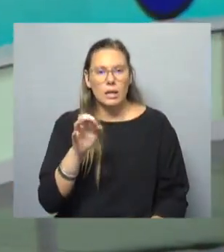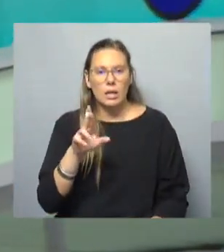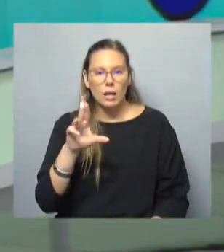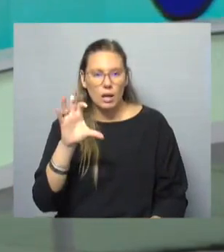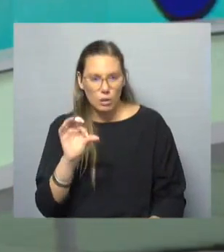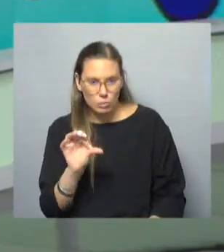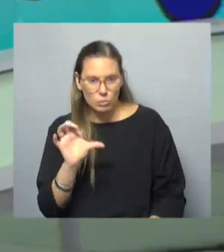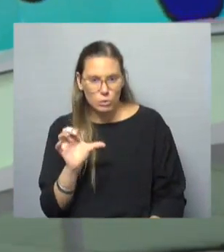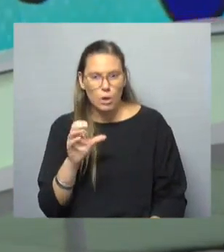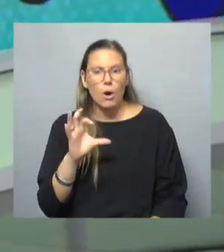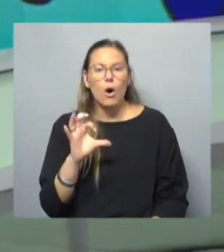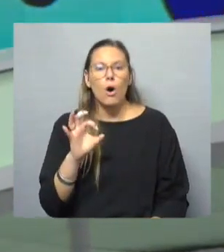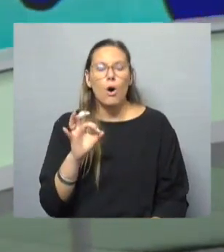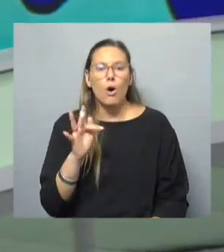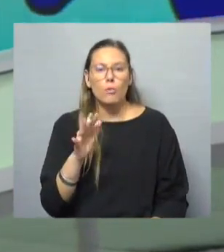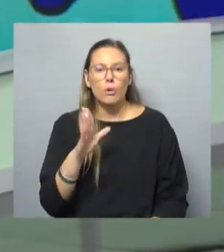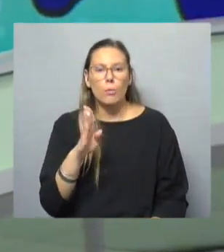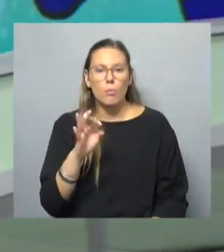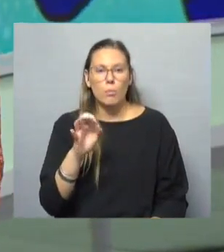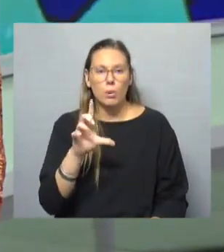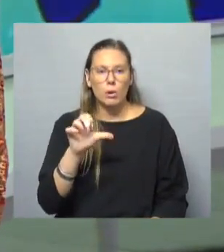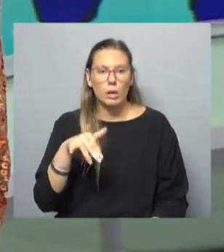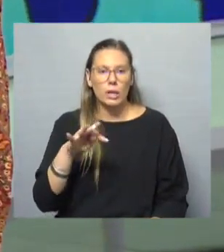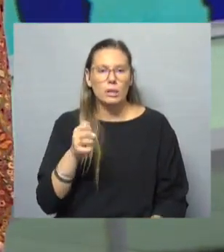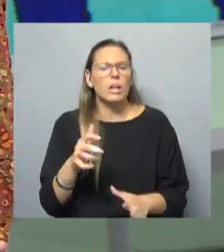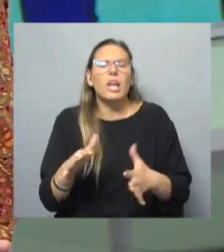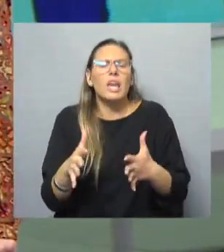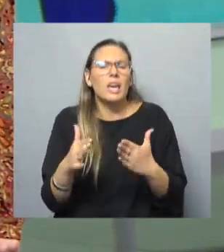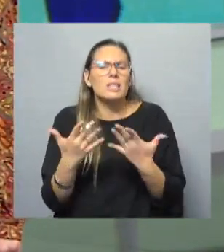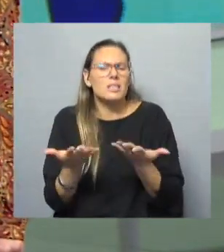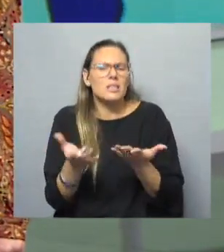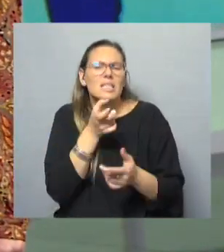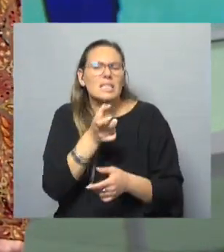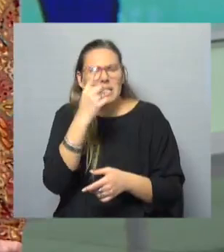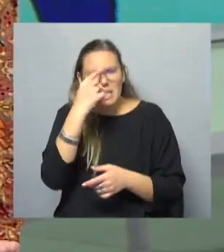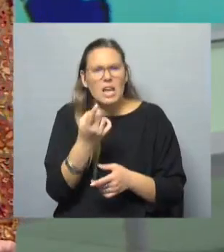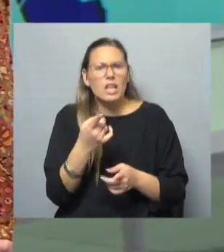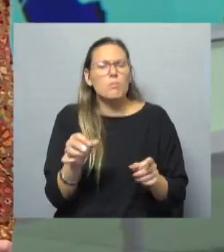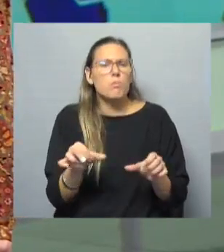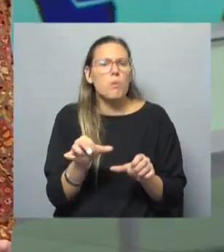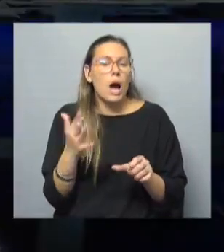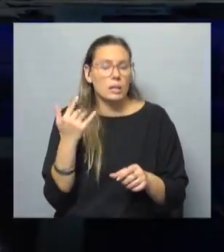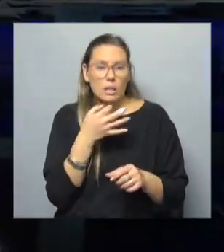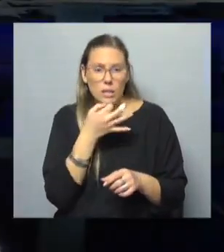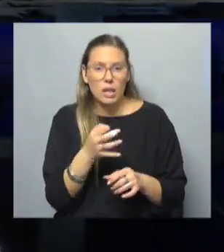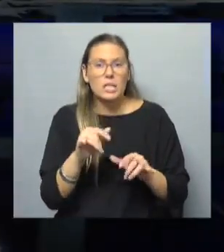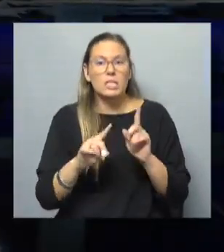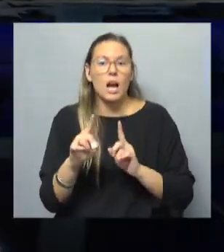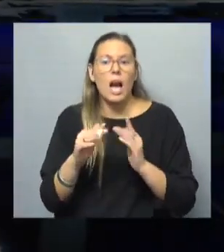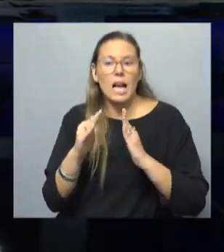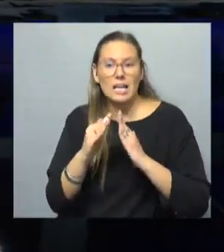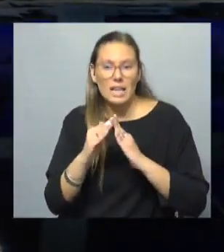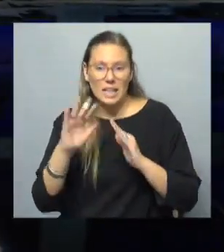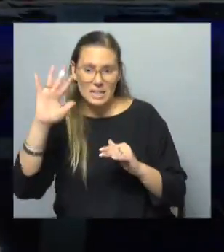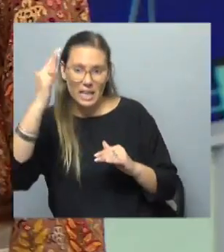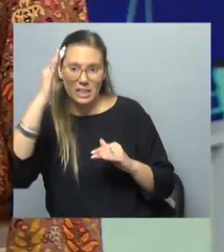House of Polenta, que es donde pertenecen, ¿no? Sería como, ¿qué vendría a ser? Como, se van a, vos dijiste hoy, y ya hay varias casas en el